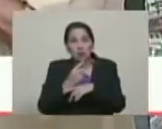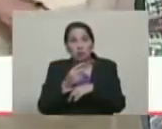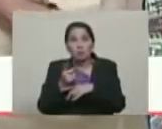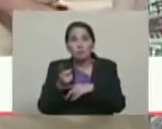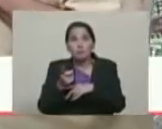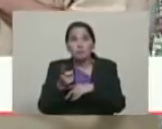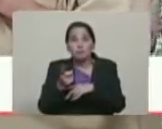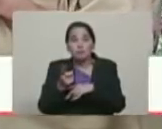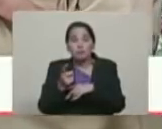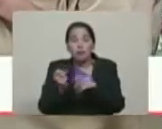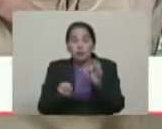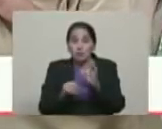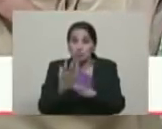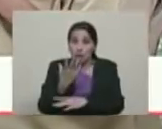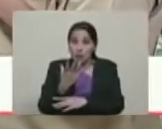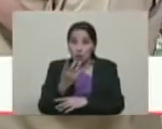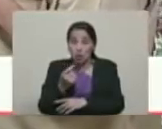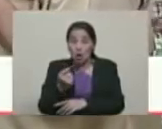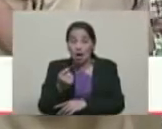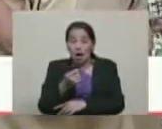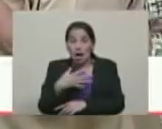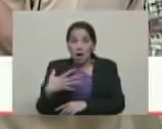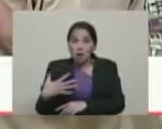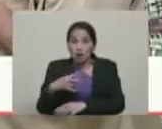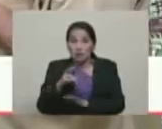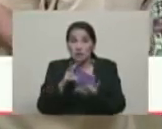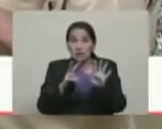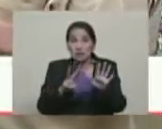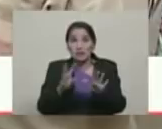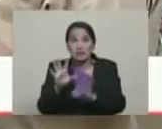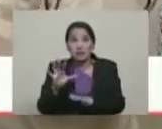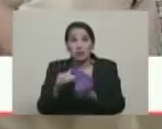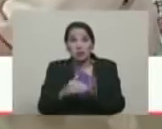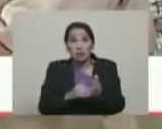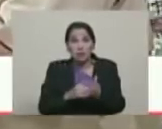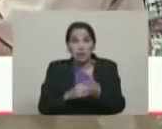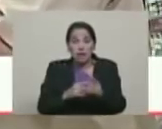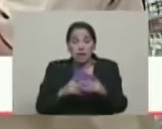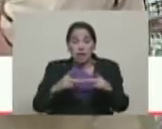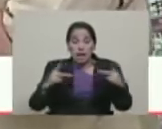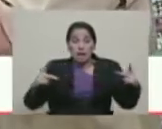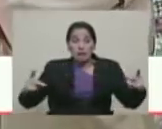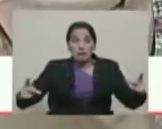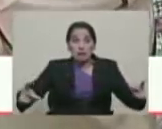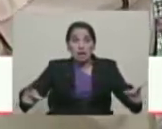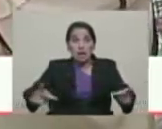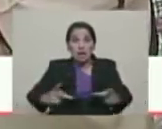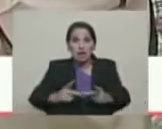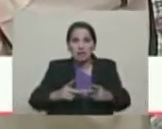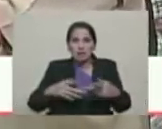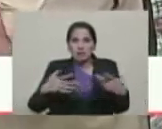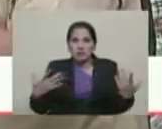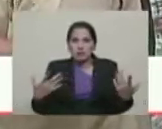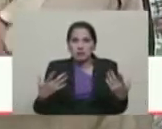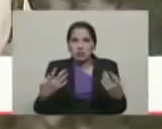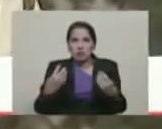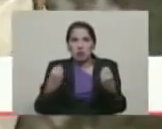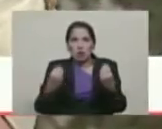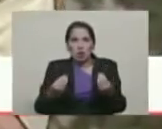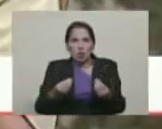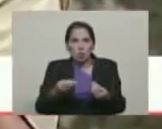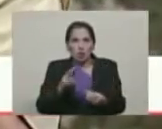cosechamos semilla de arroz para 75 mil hectáreas de la variedad Vive, que es el convenio